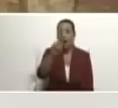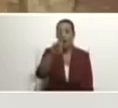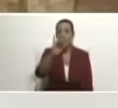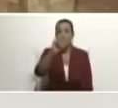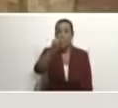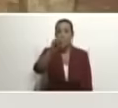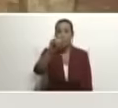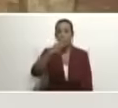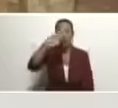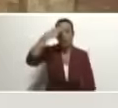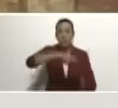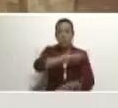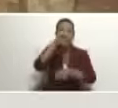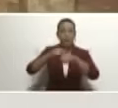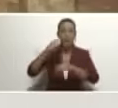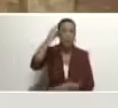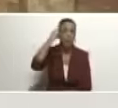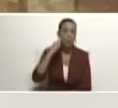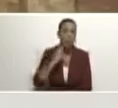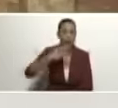Presente. Fuerza Armada Nacional Bolivariana.